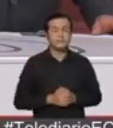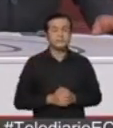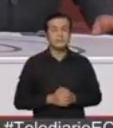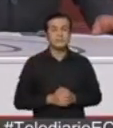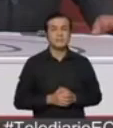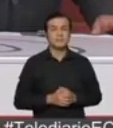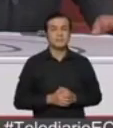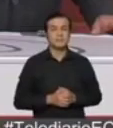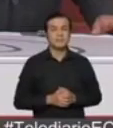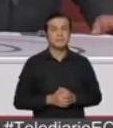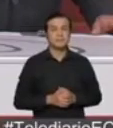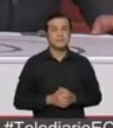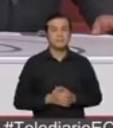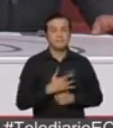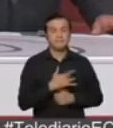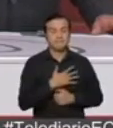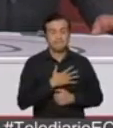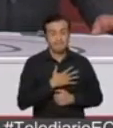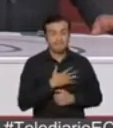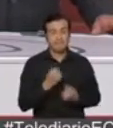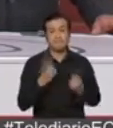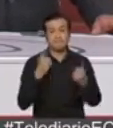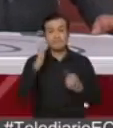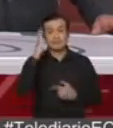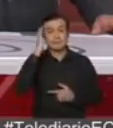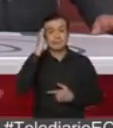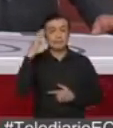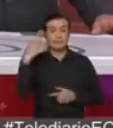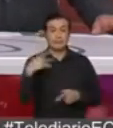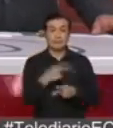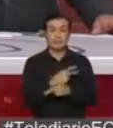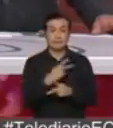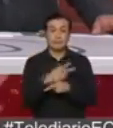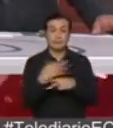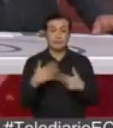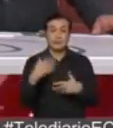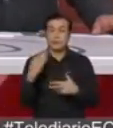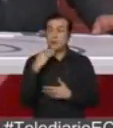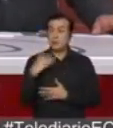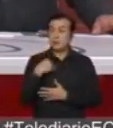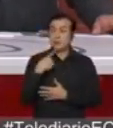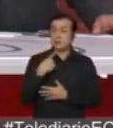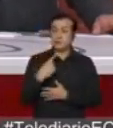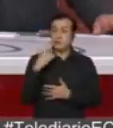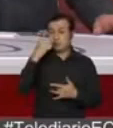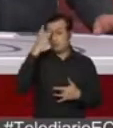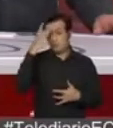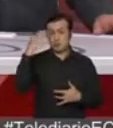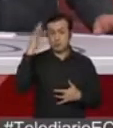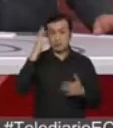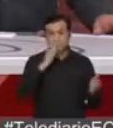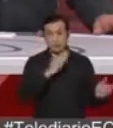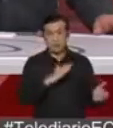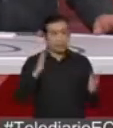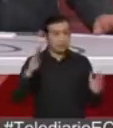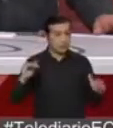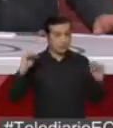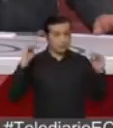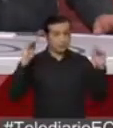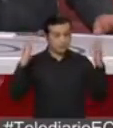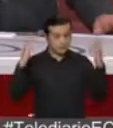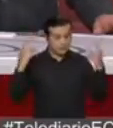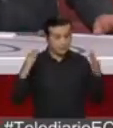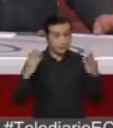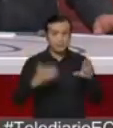Bueno, recibimos con muchísima preocupación, como no podía ser de otra forma, la noticia. Y se ha llevado al máximo nivel, como ha sido